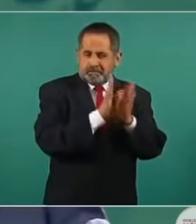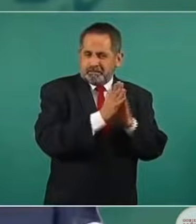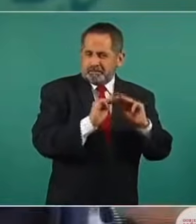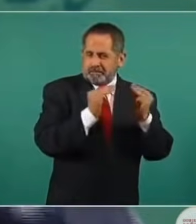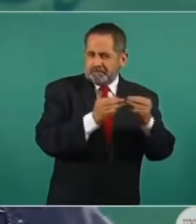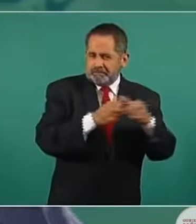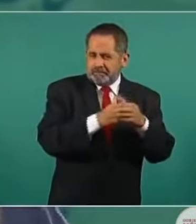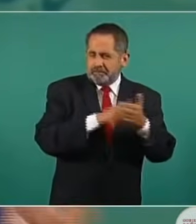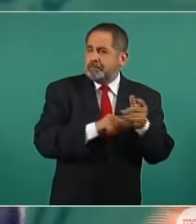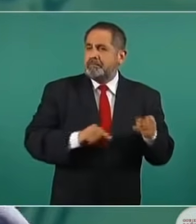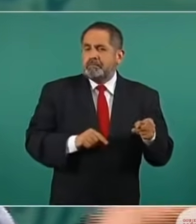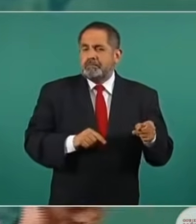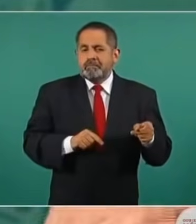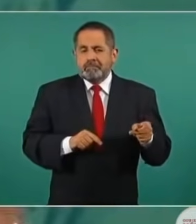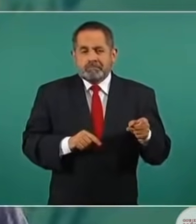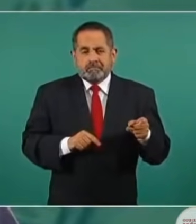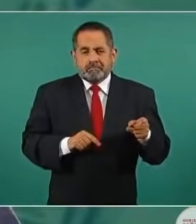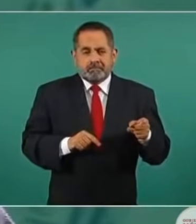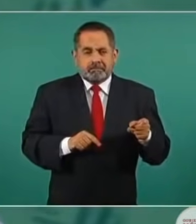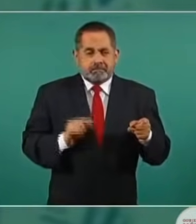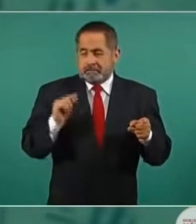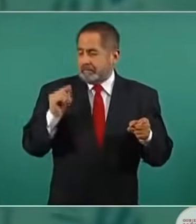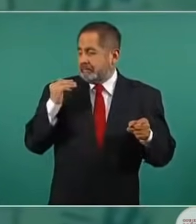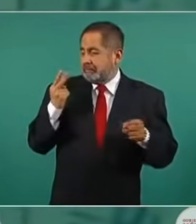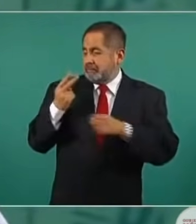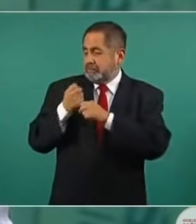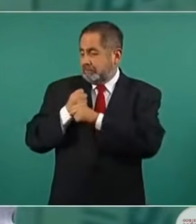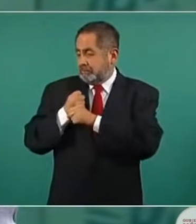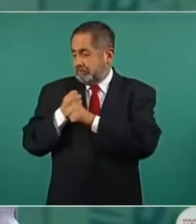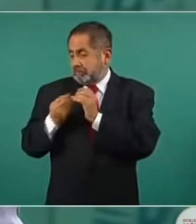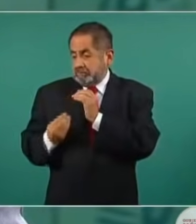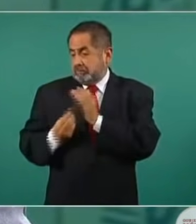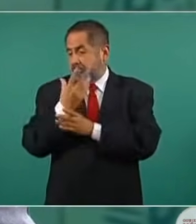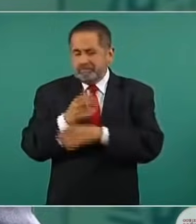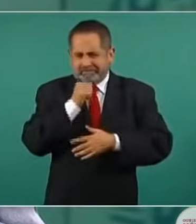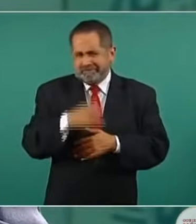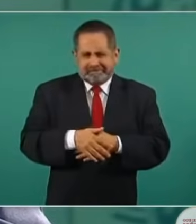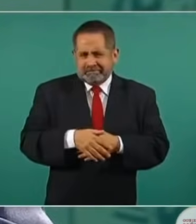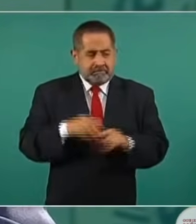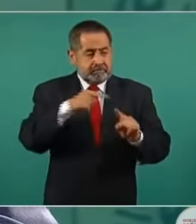en estos 2 años y medio que llevamos nosotros.